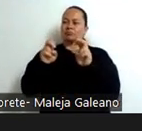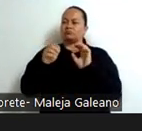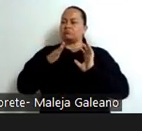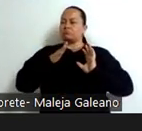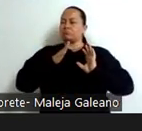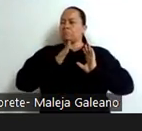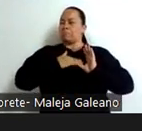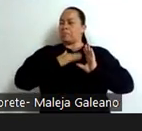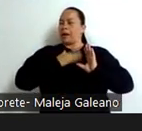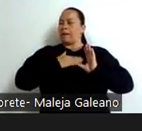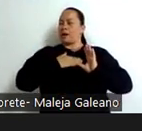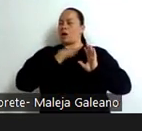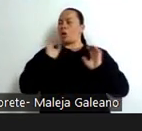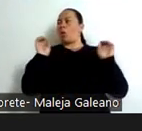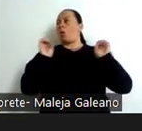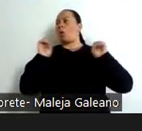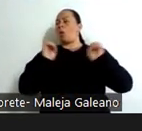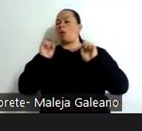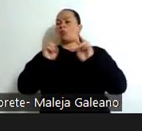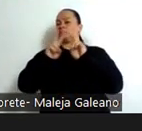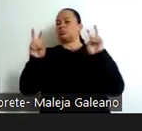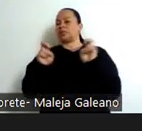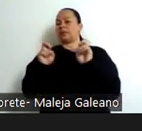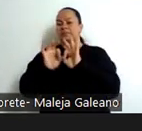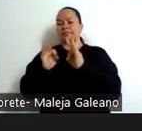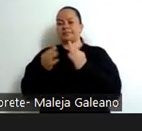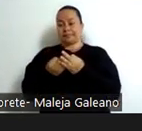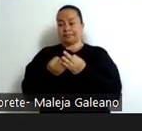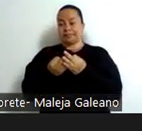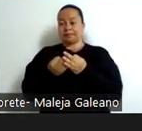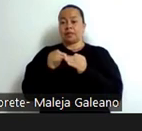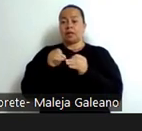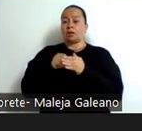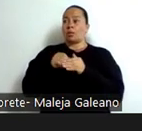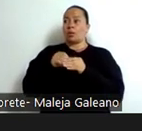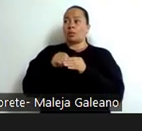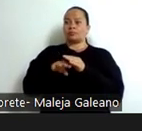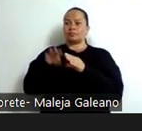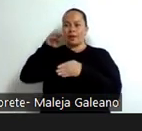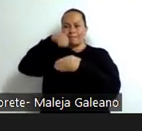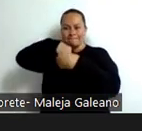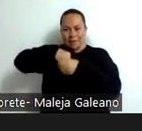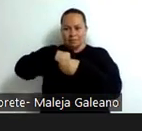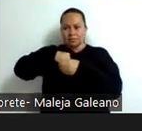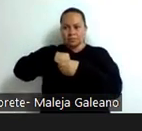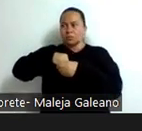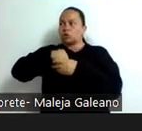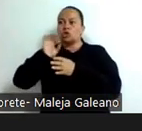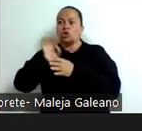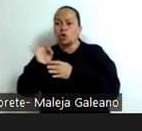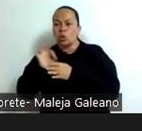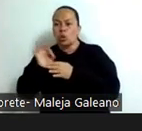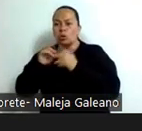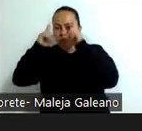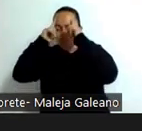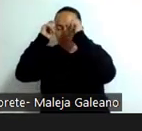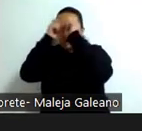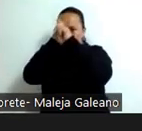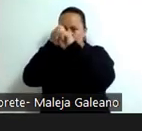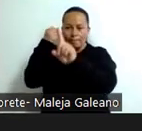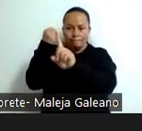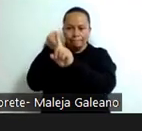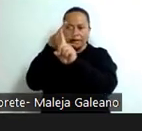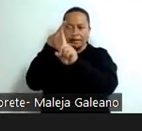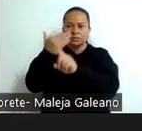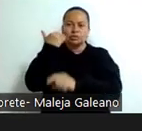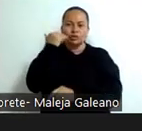meramente familiar y no lo saca de allí cierto tampoco lo analiza en temas de impacto para las